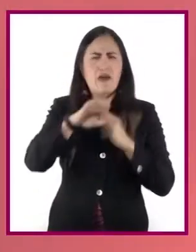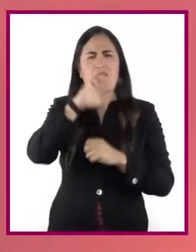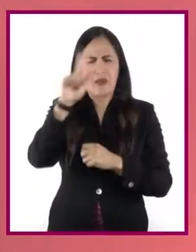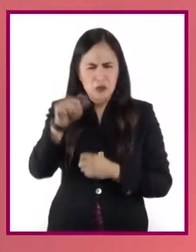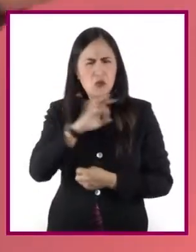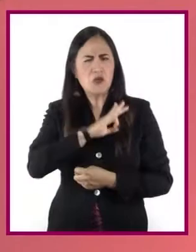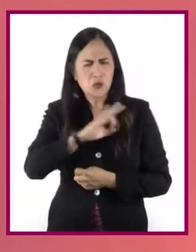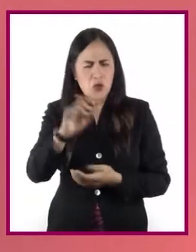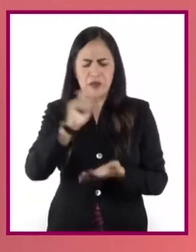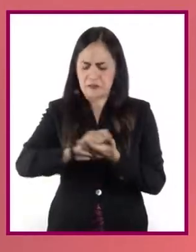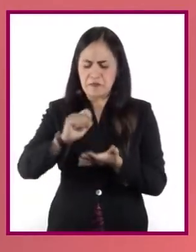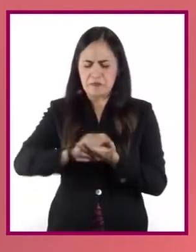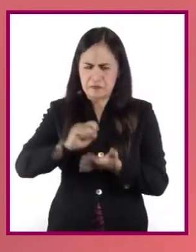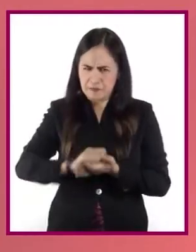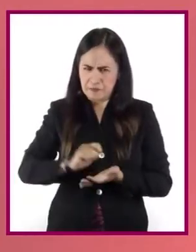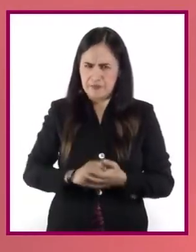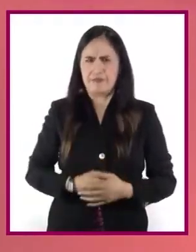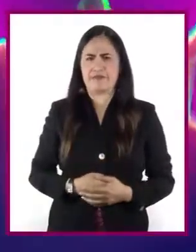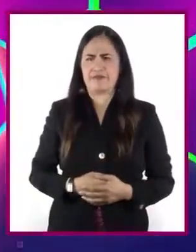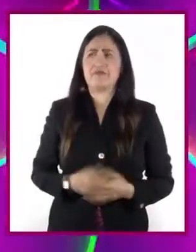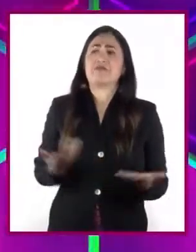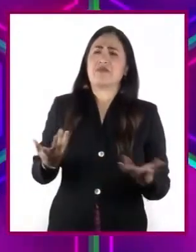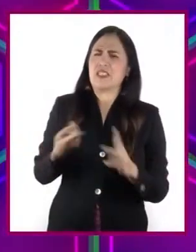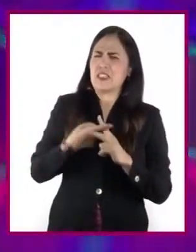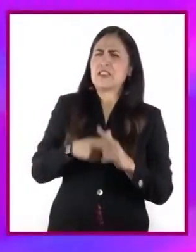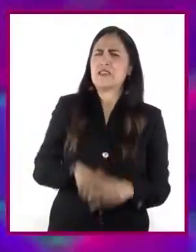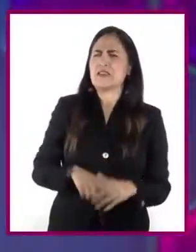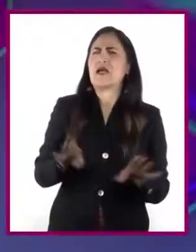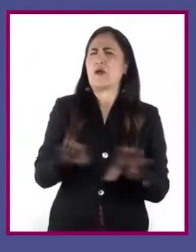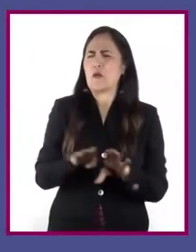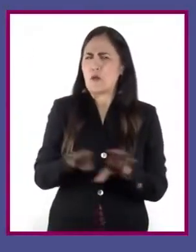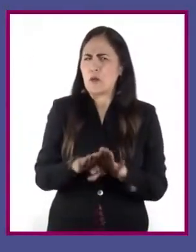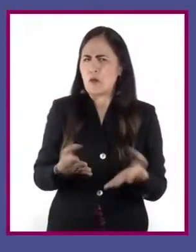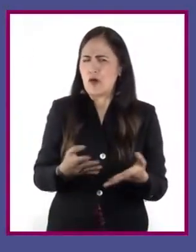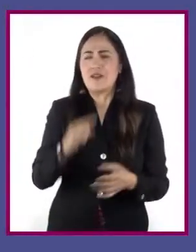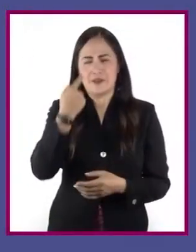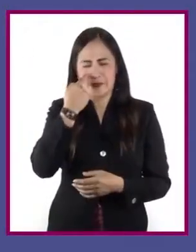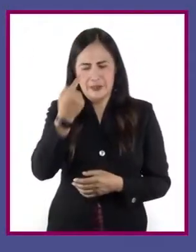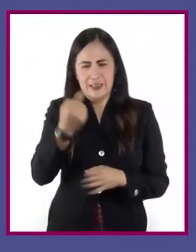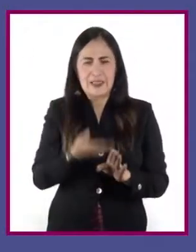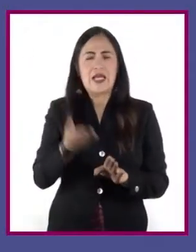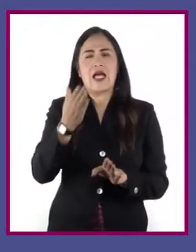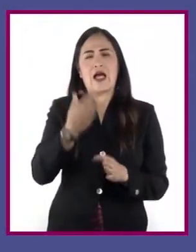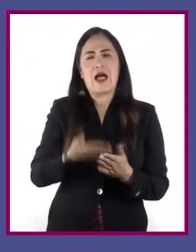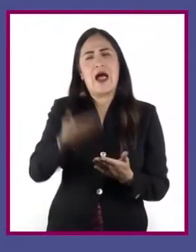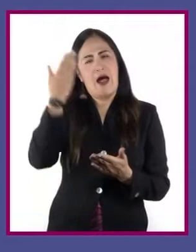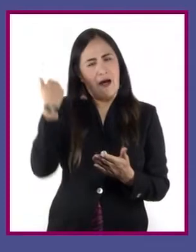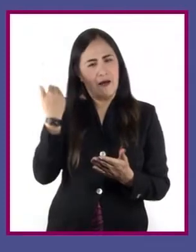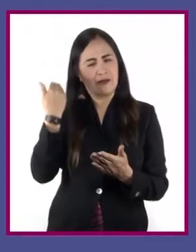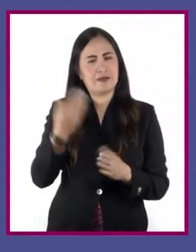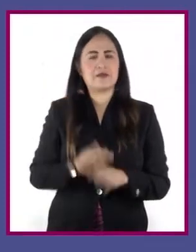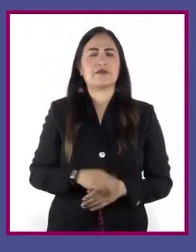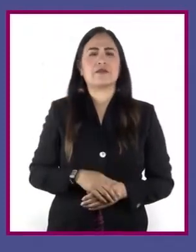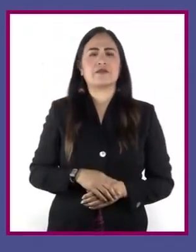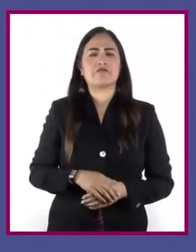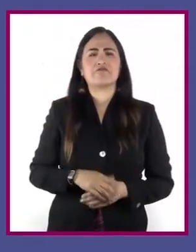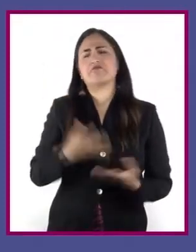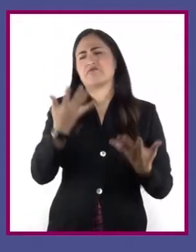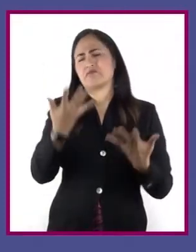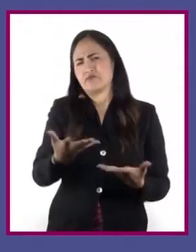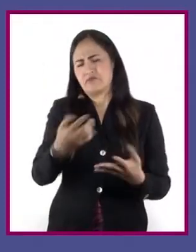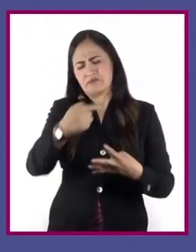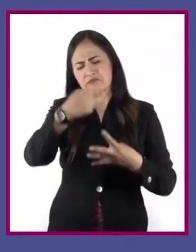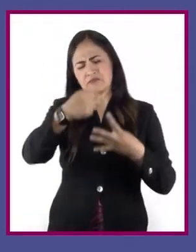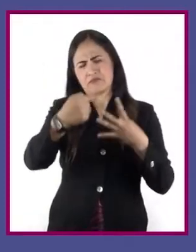Entonces, dígame por dónde empezamos. Antes hagamos un repaso rápido sobre qué es lo mínimo que debe